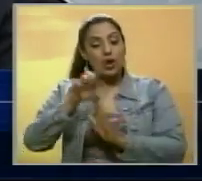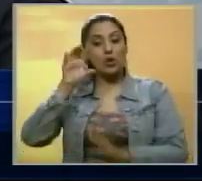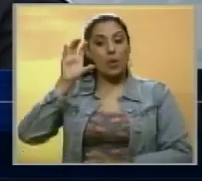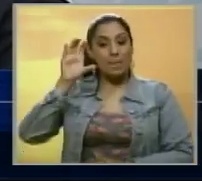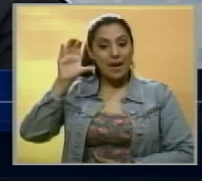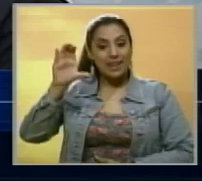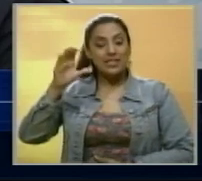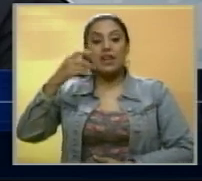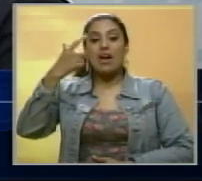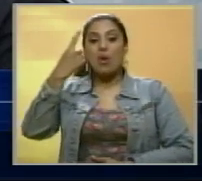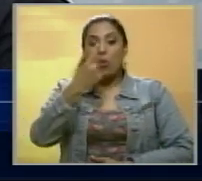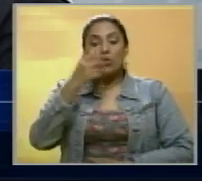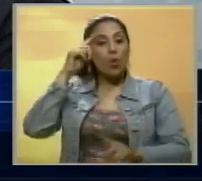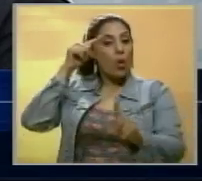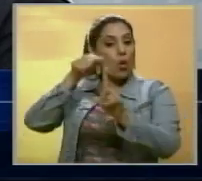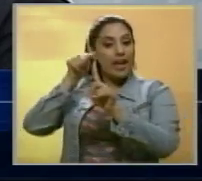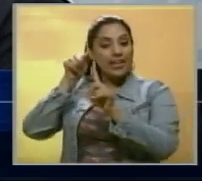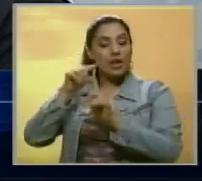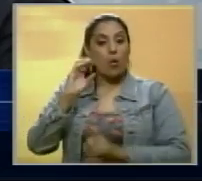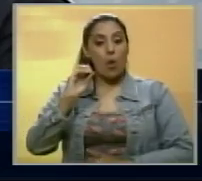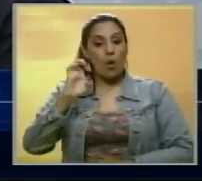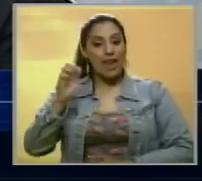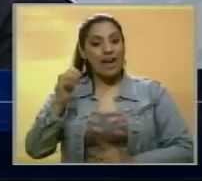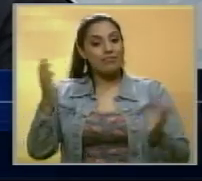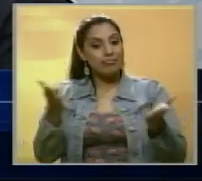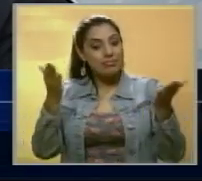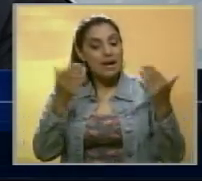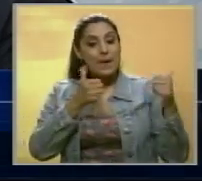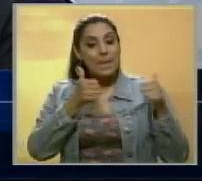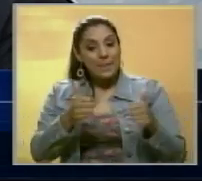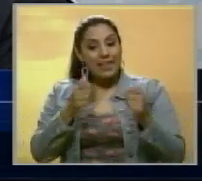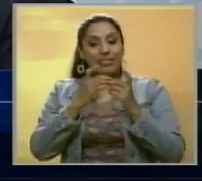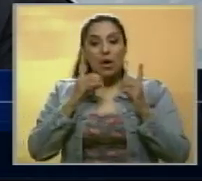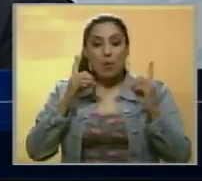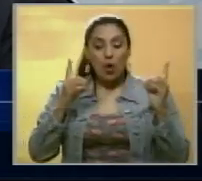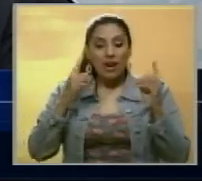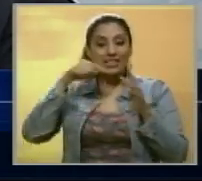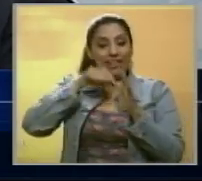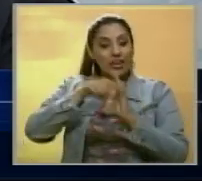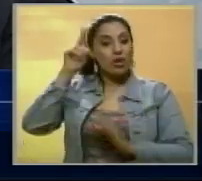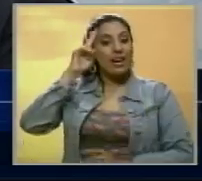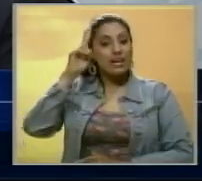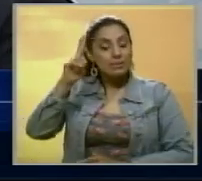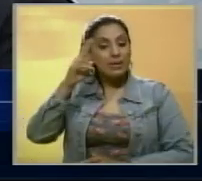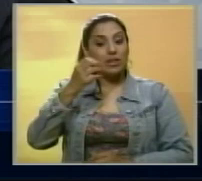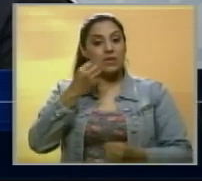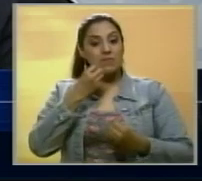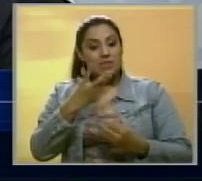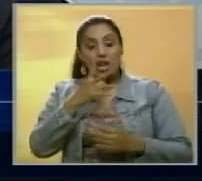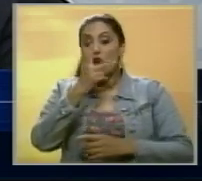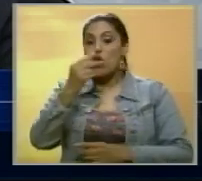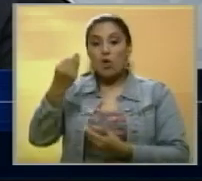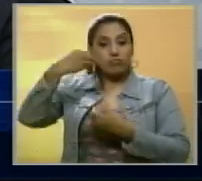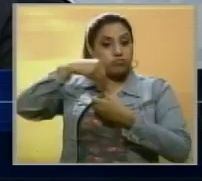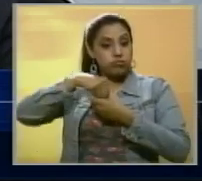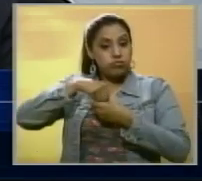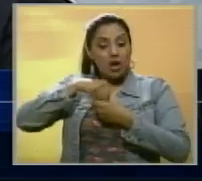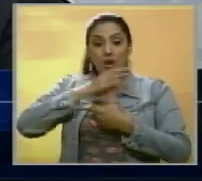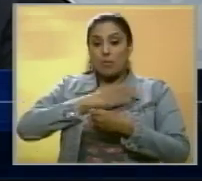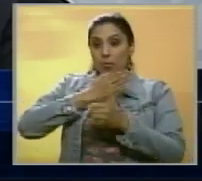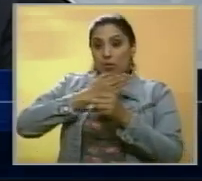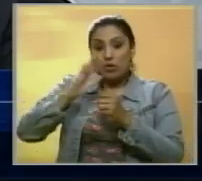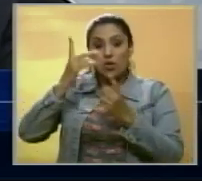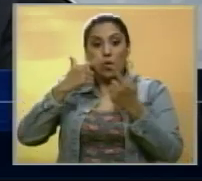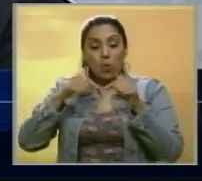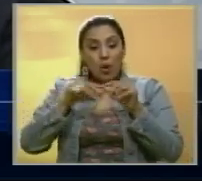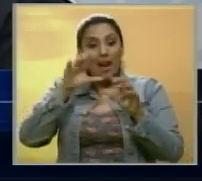región, que uno de los propósitos de la OEA es promover y consolidar la democracia dentro del respeto del principio de no intervención en los asuntos